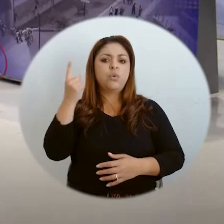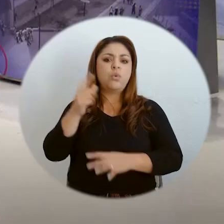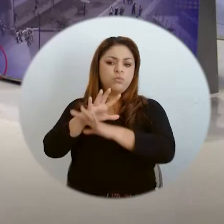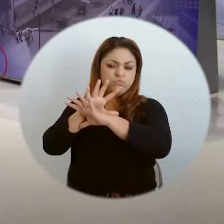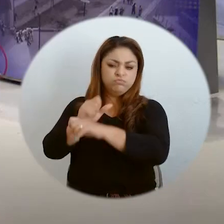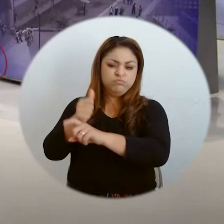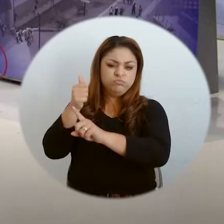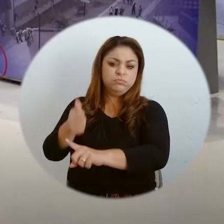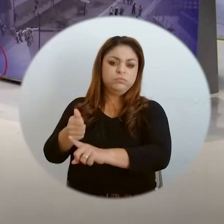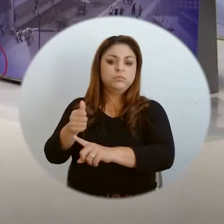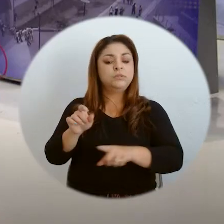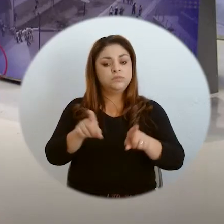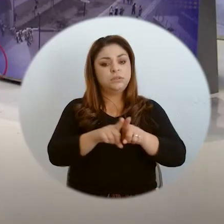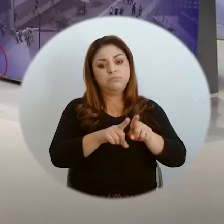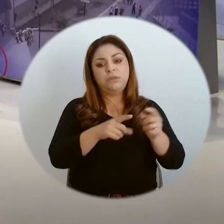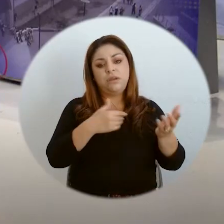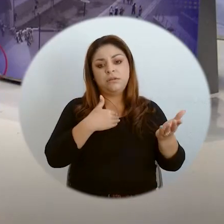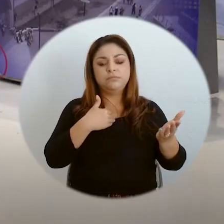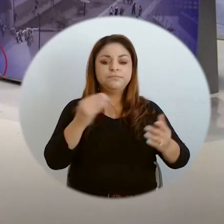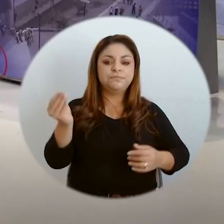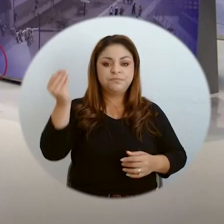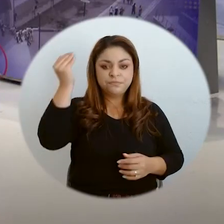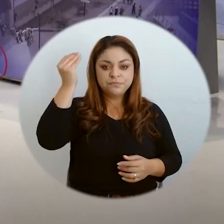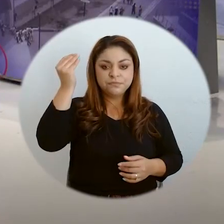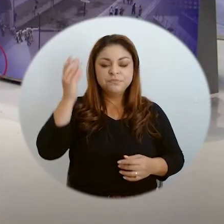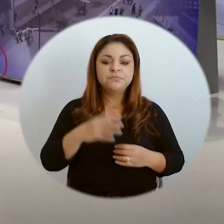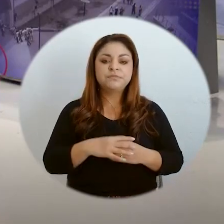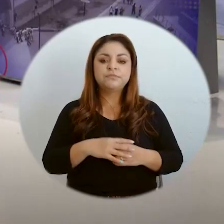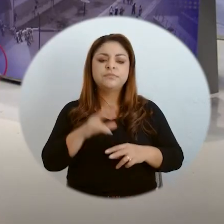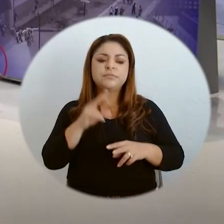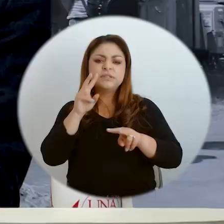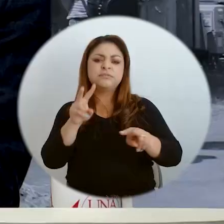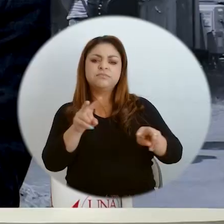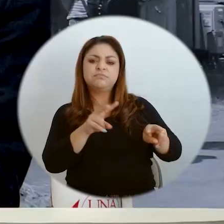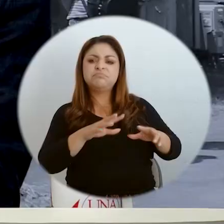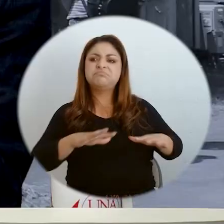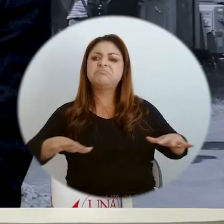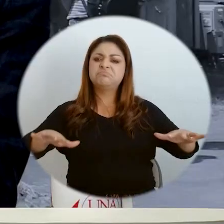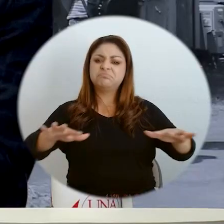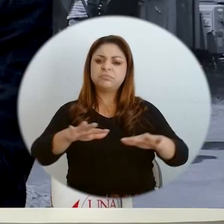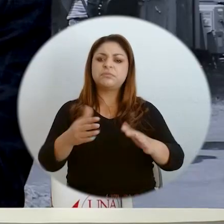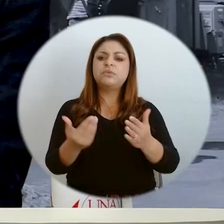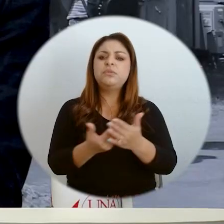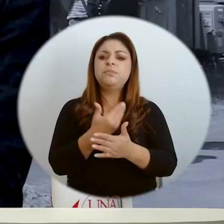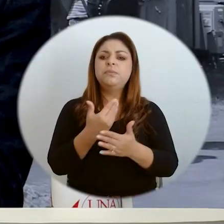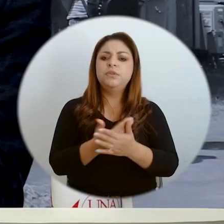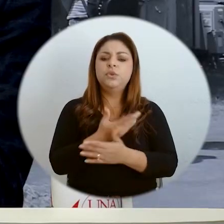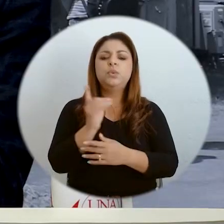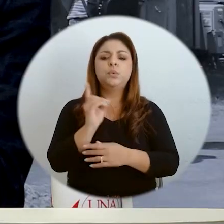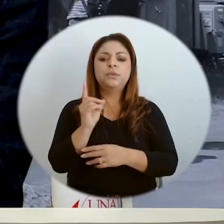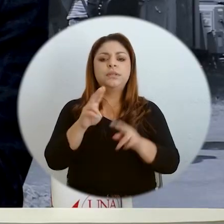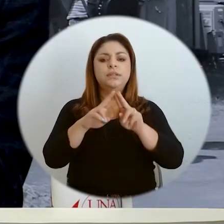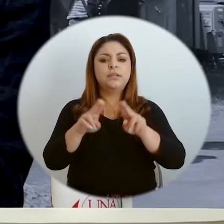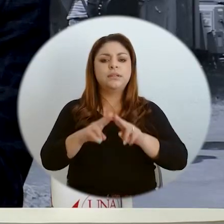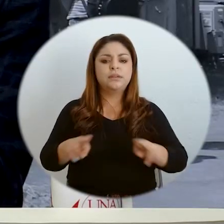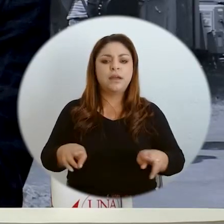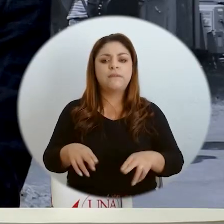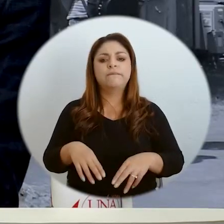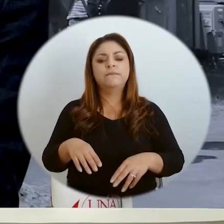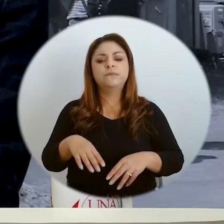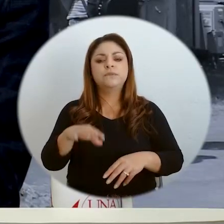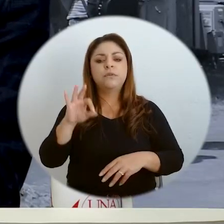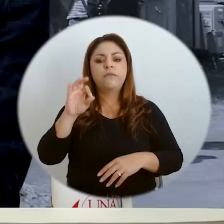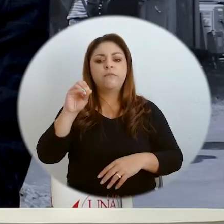relacionamos con los conservadores. Sí, no. Y se manifiesta, por ejemplo, en espacios muy contemporáneos, en internet,